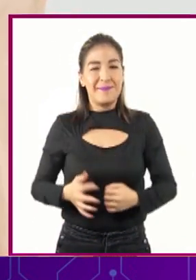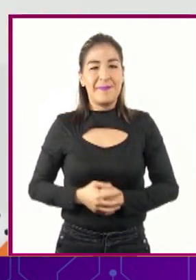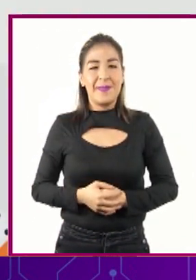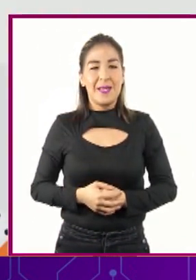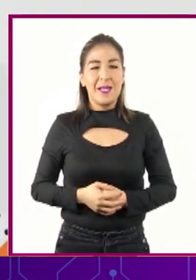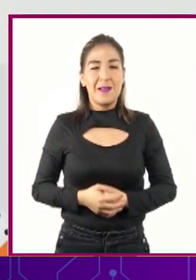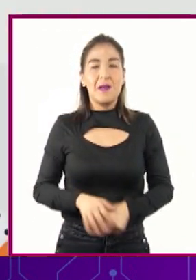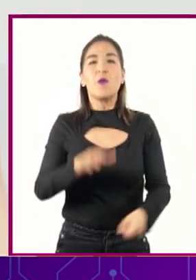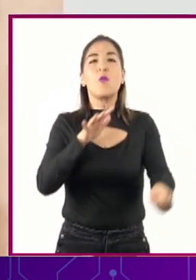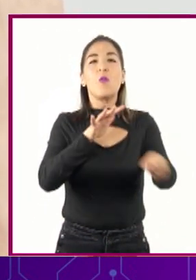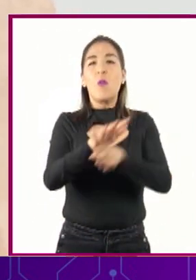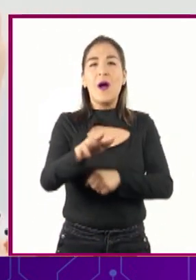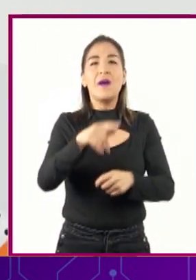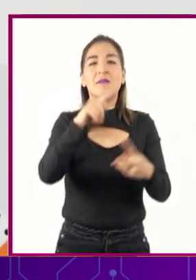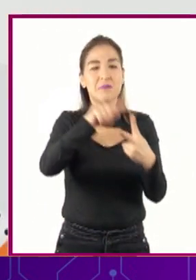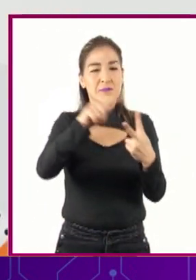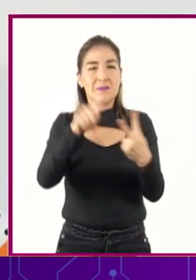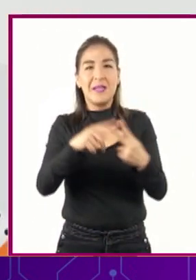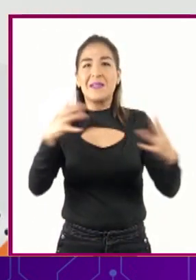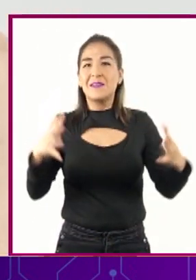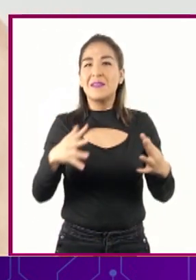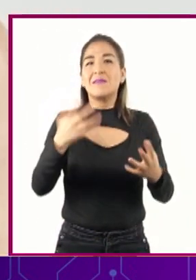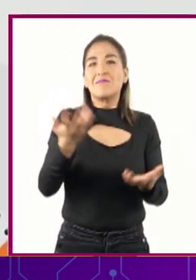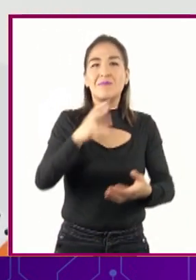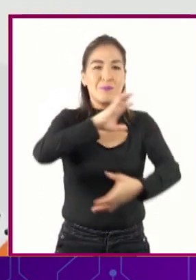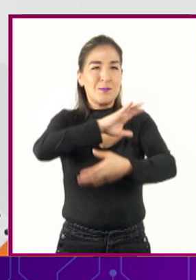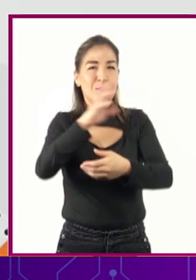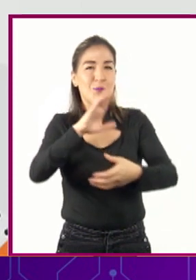¿A cuál de los dos bloques pertenecían?